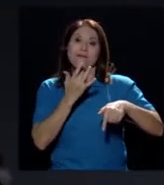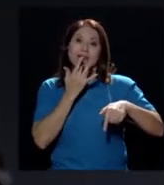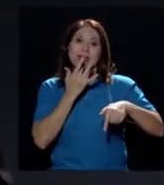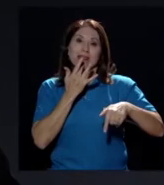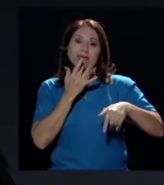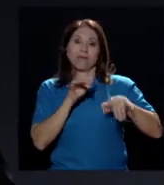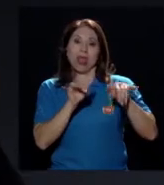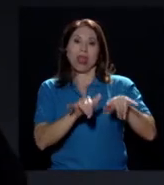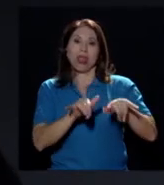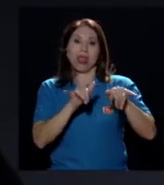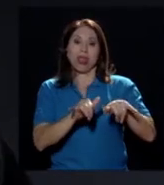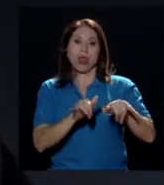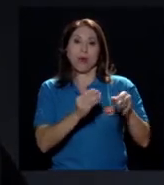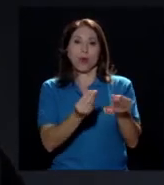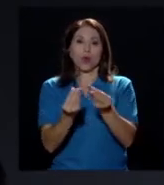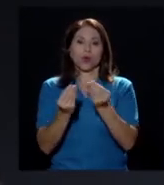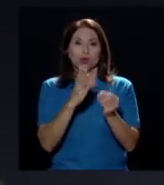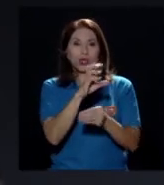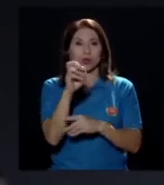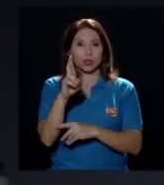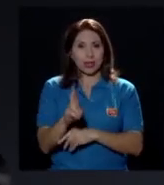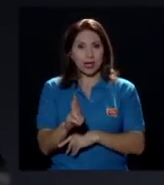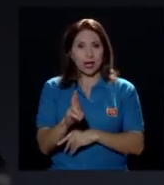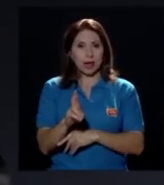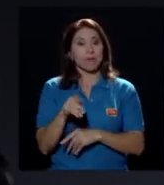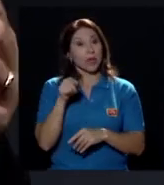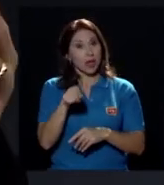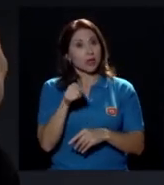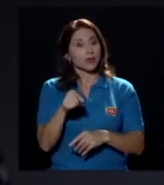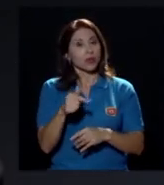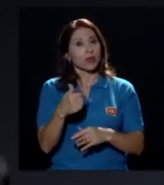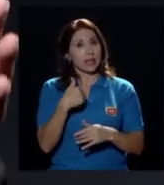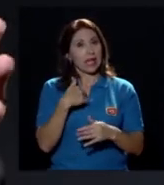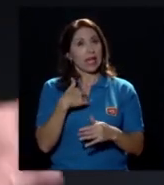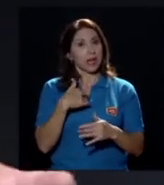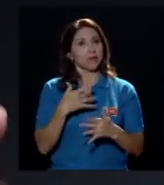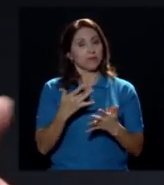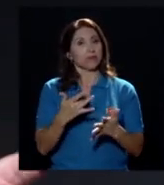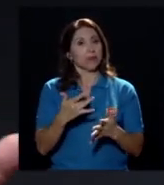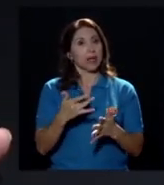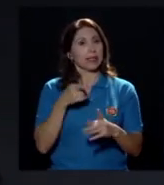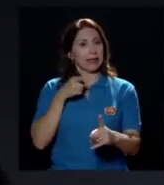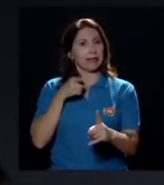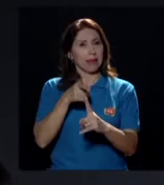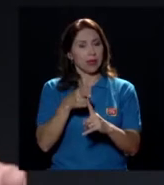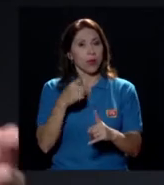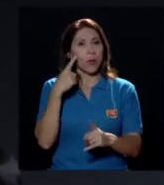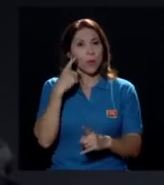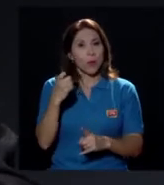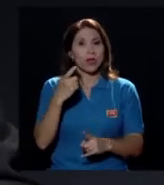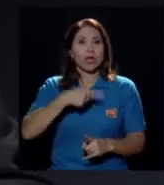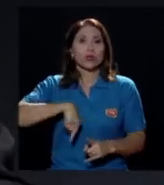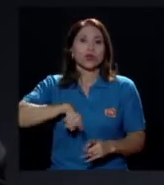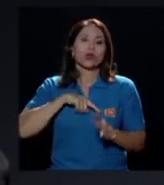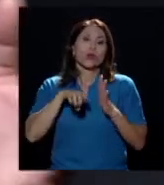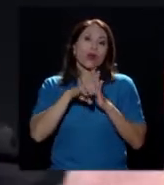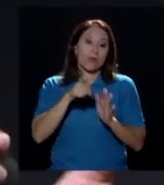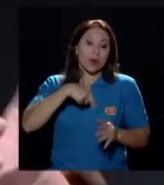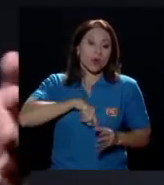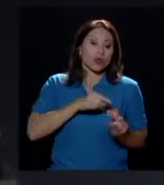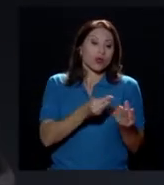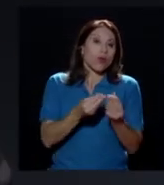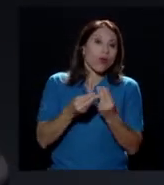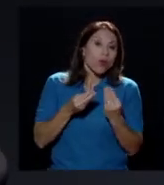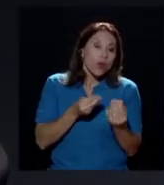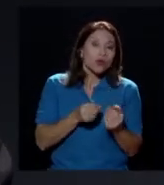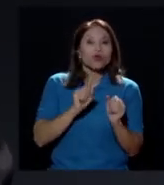porque por distancia que nos aproxima los costos de poder sacar nuestros productos y vendérselos